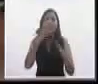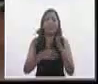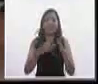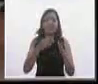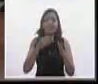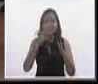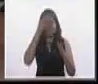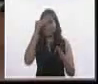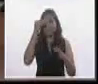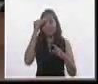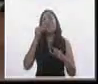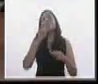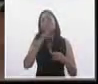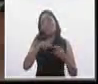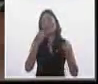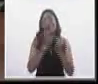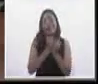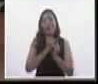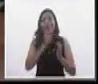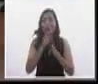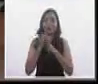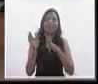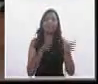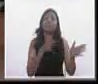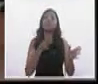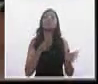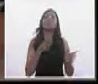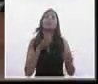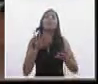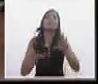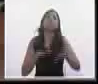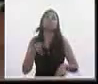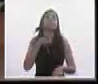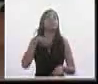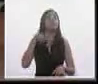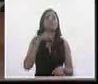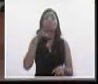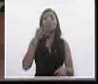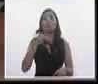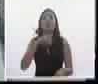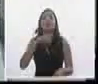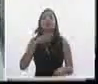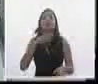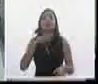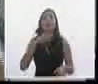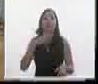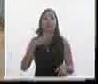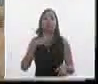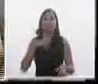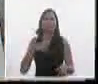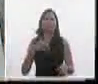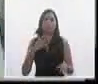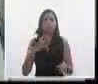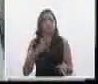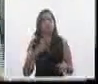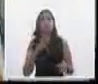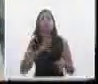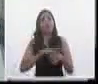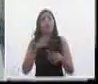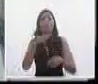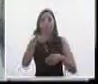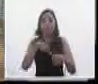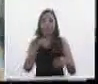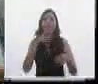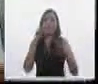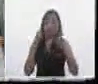No de hecho este eso es otra parte que te dice la convención No que no que no tenemos que molestarnos porque de repente estamos luchando